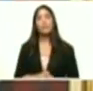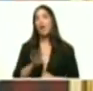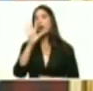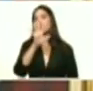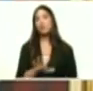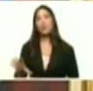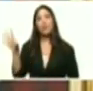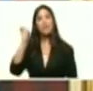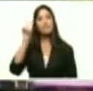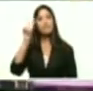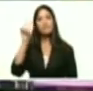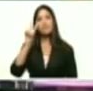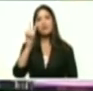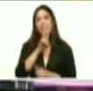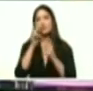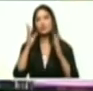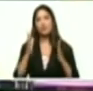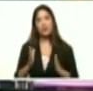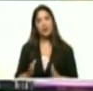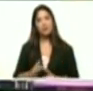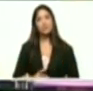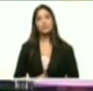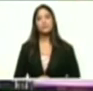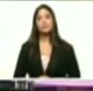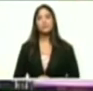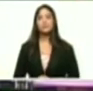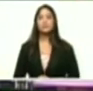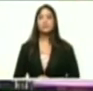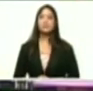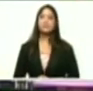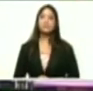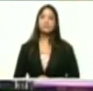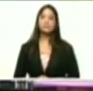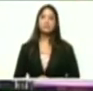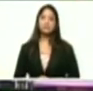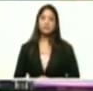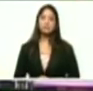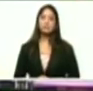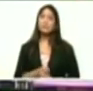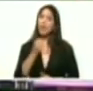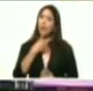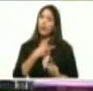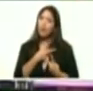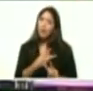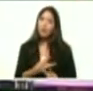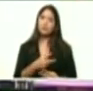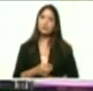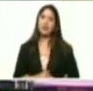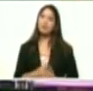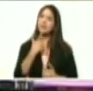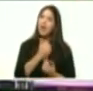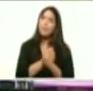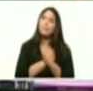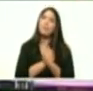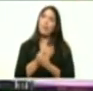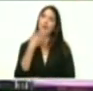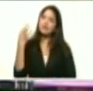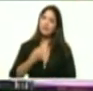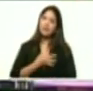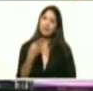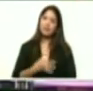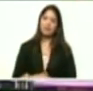venezolanos y venezolanas, de buena fe, de buena voluntad, de amor verdadero,